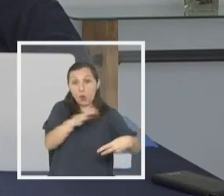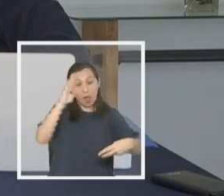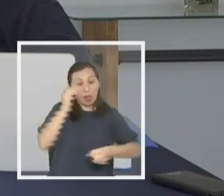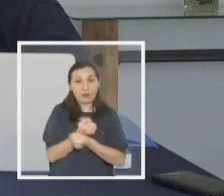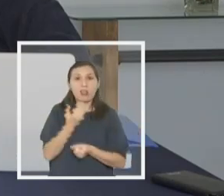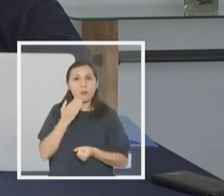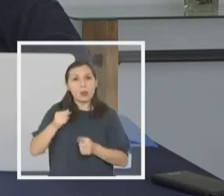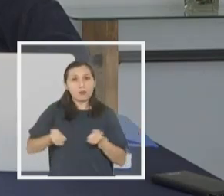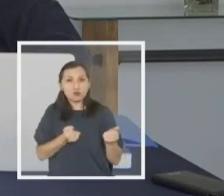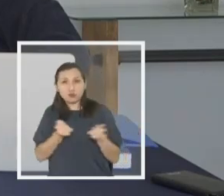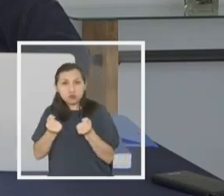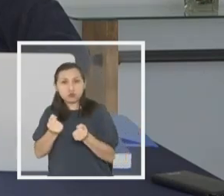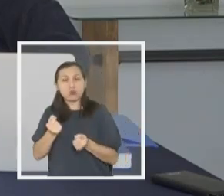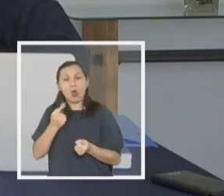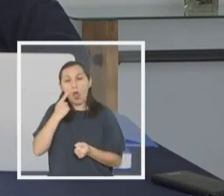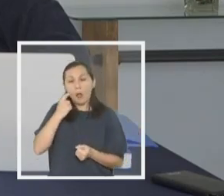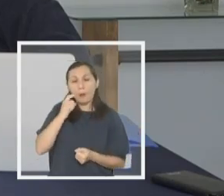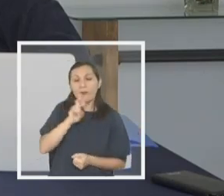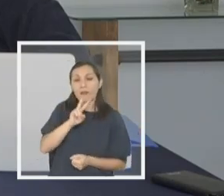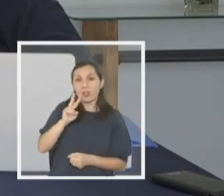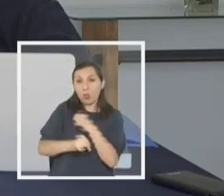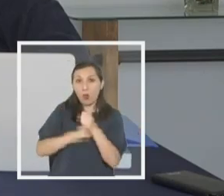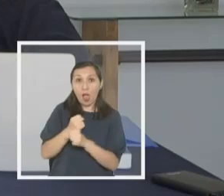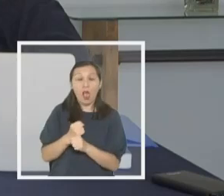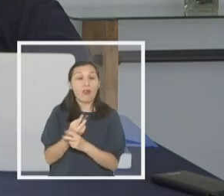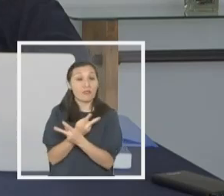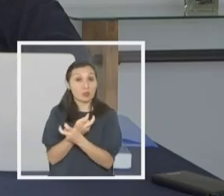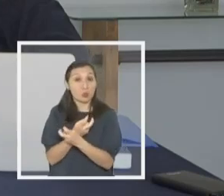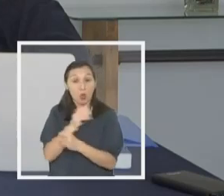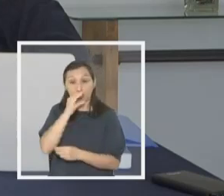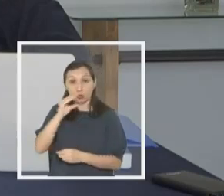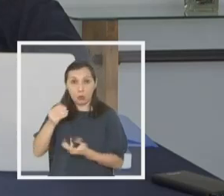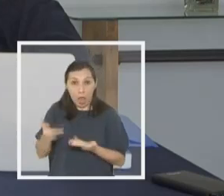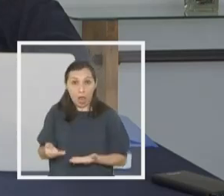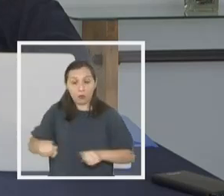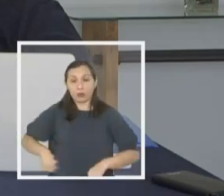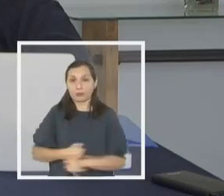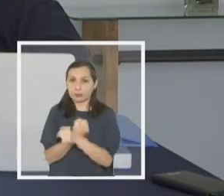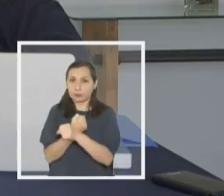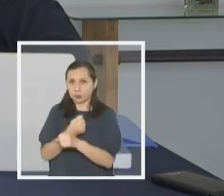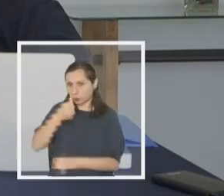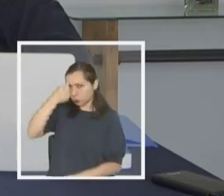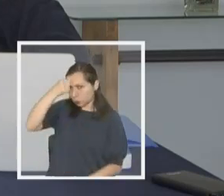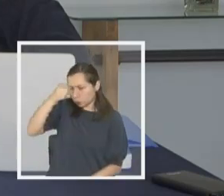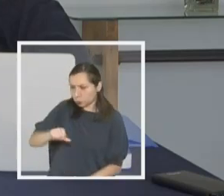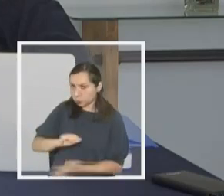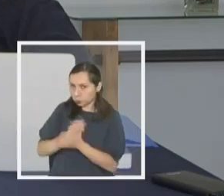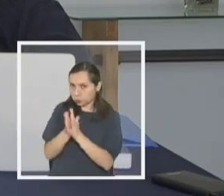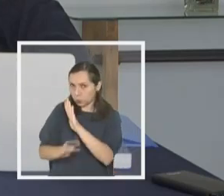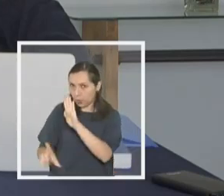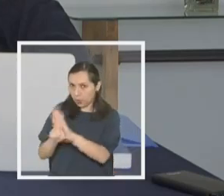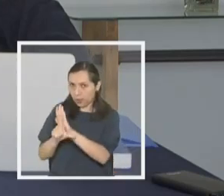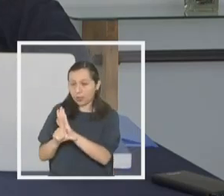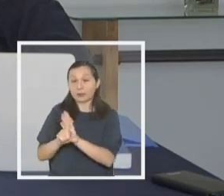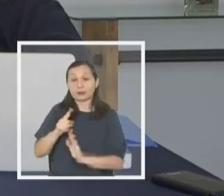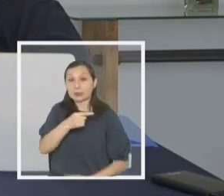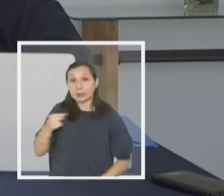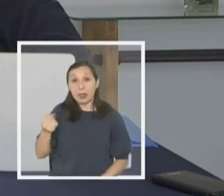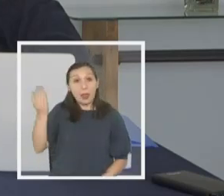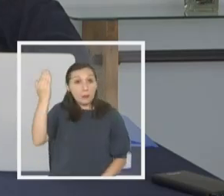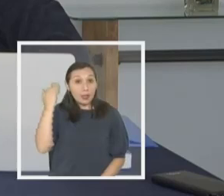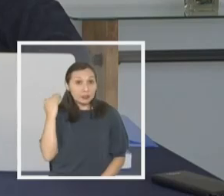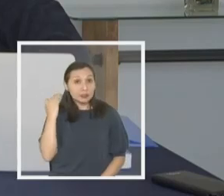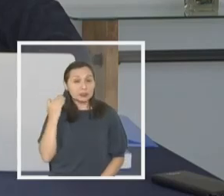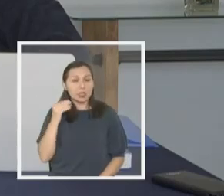nacionalidad venezolana, de 22 años, en Concepción, está hoy día detenido y le va a caer todo el peso de la ley. La semana